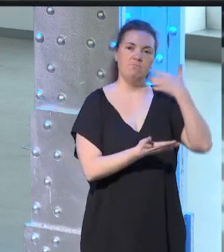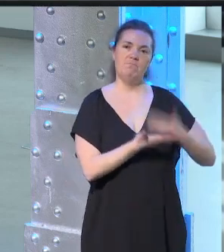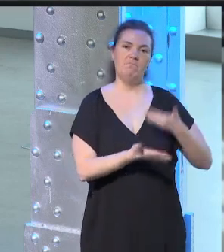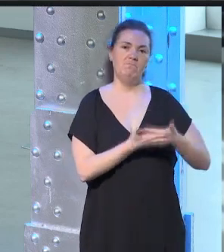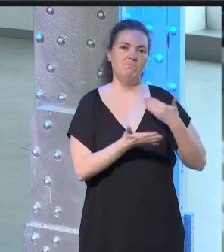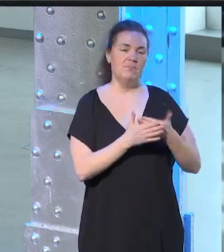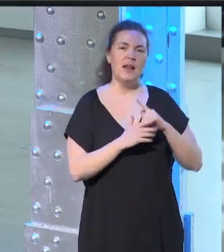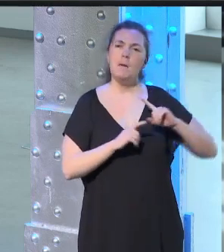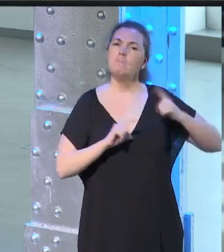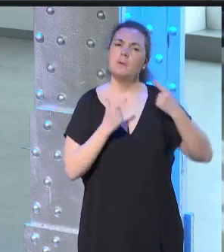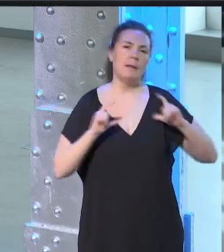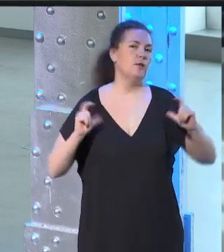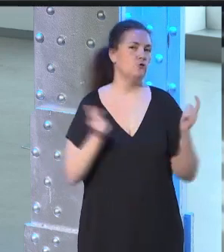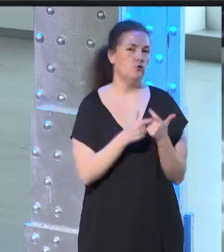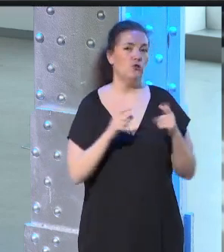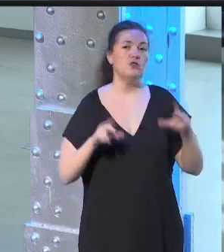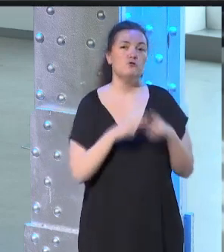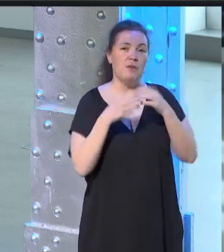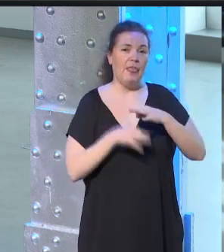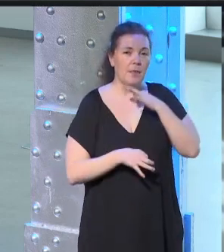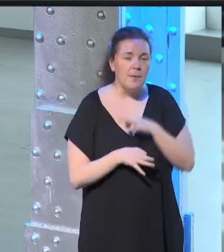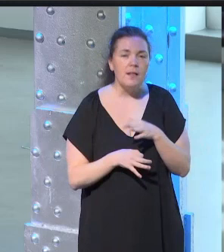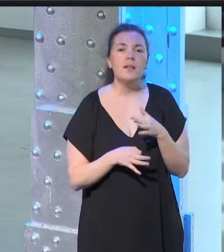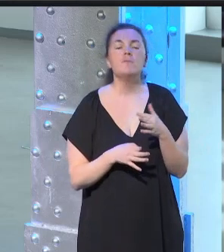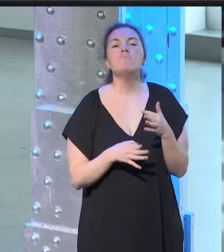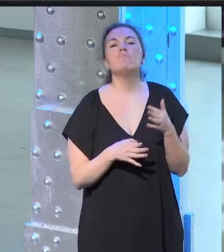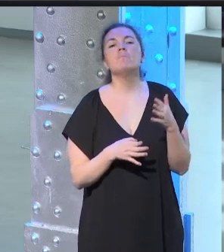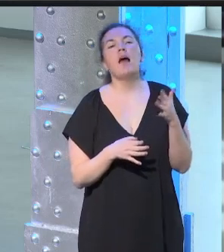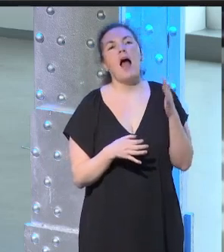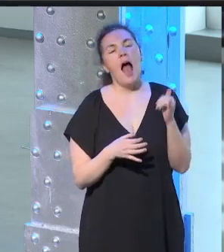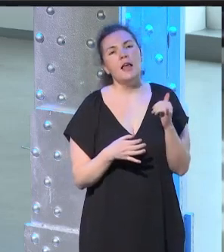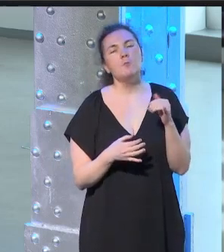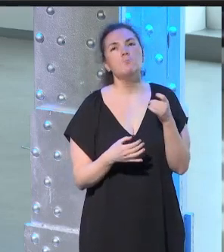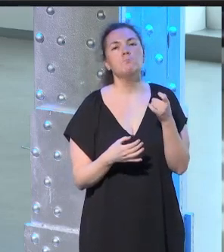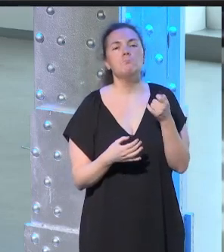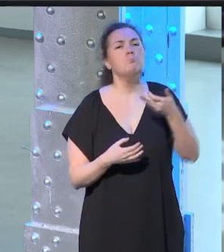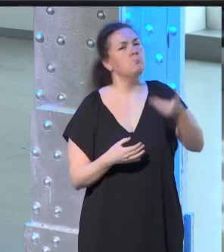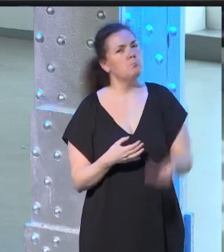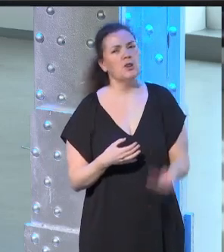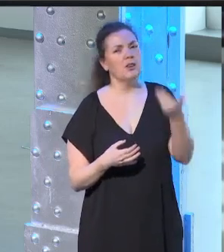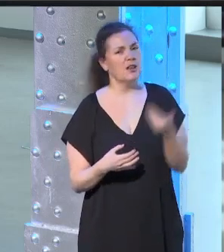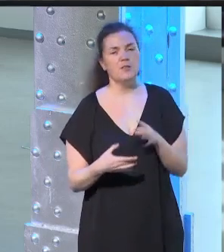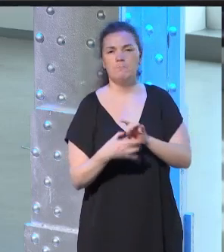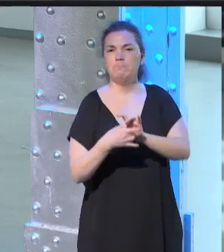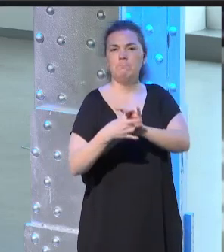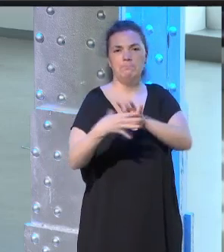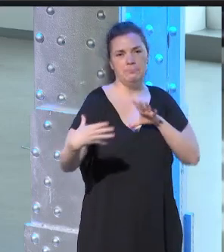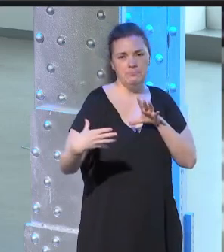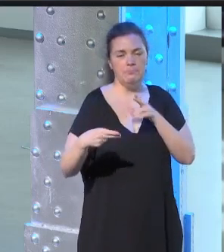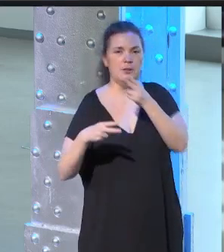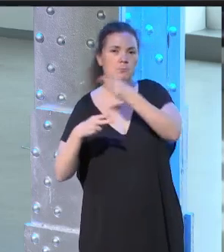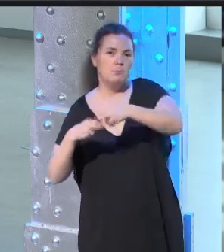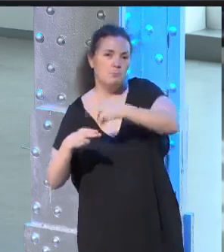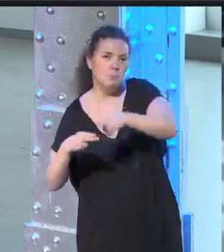de sociedad civil, una reunión pública como esta? Que hay una desconexión muy importante entre la